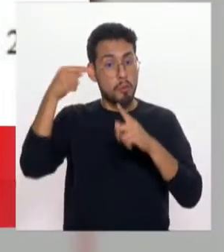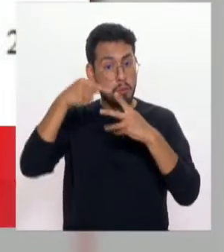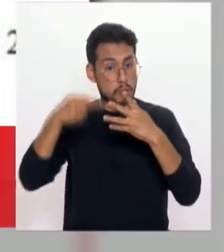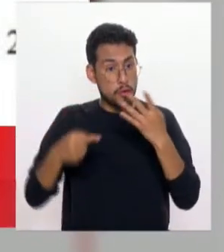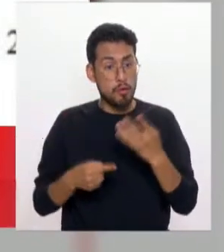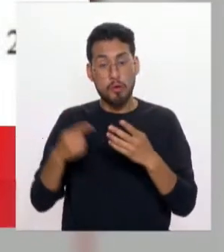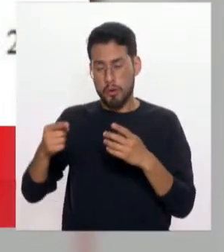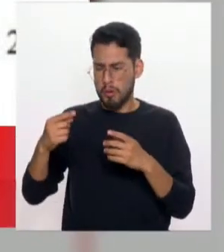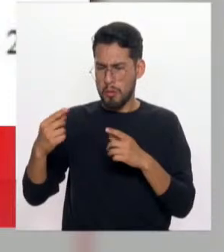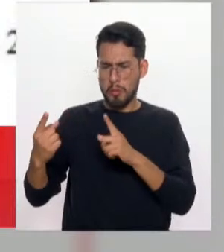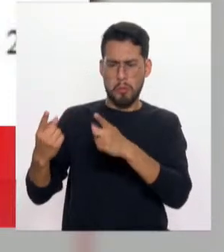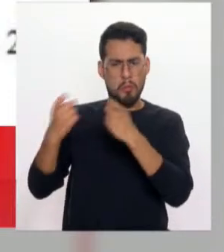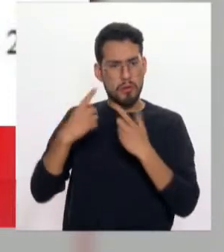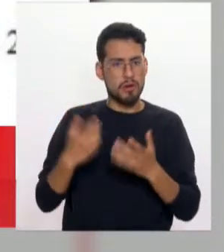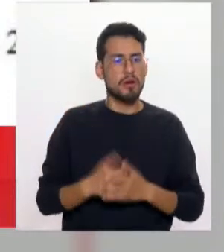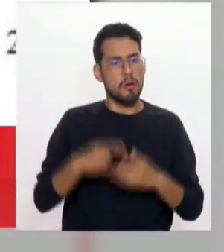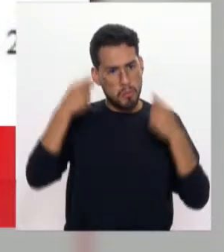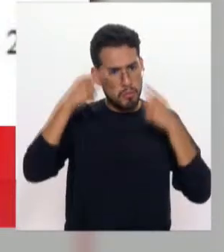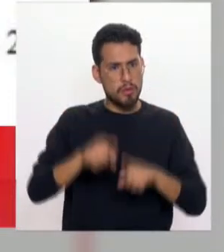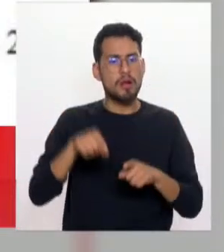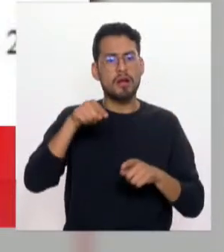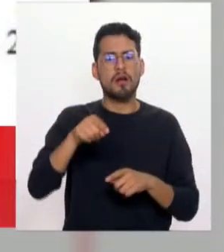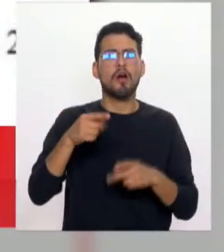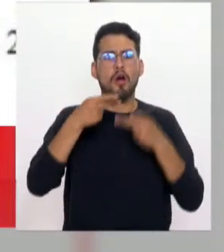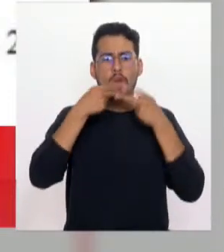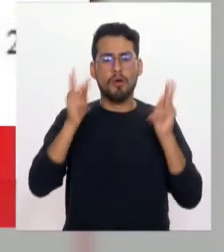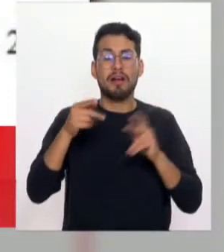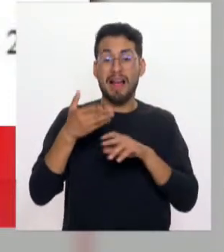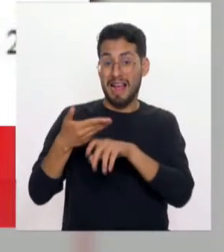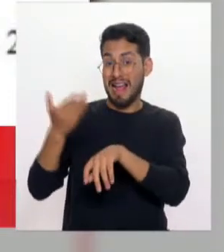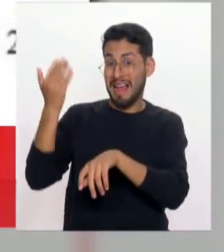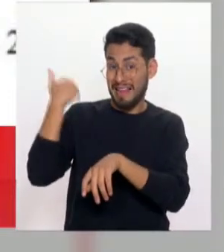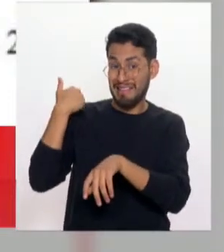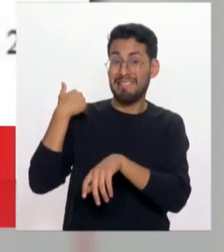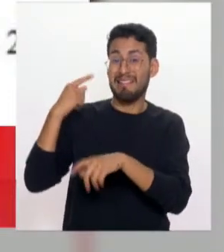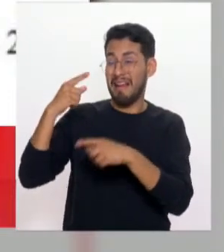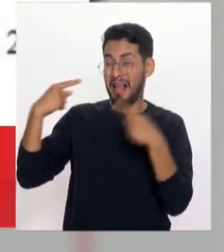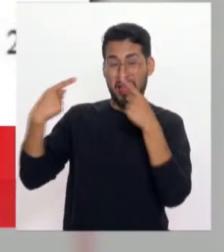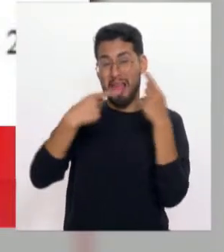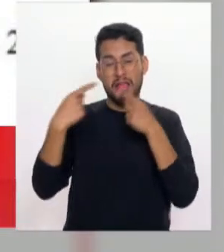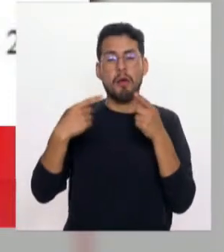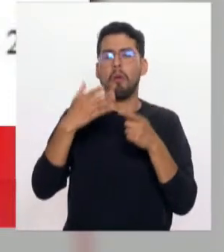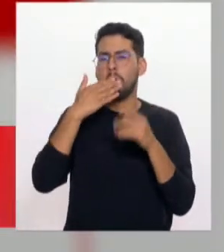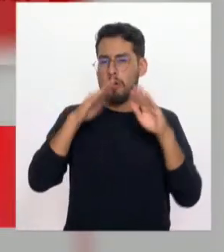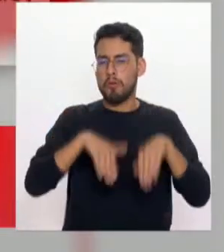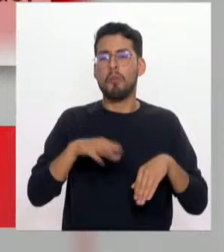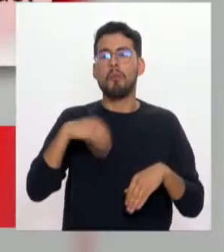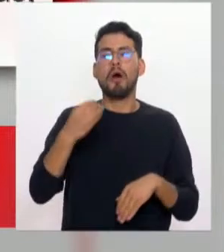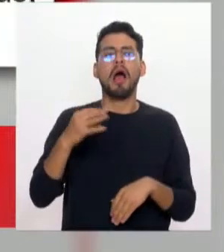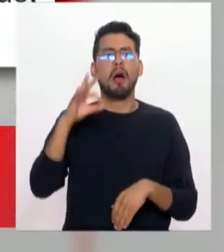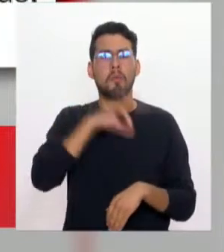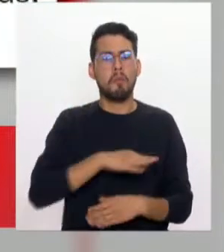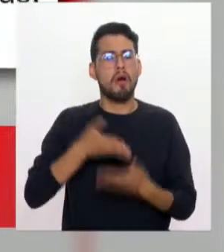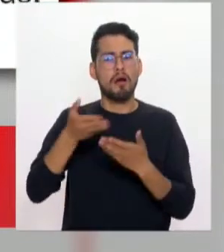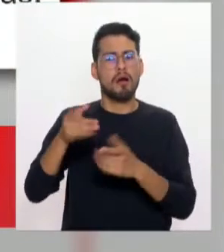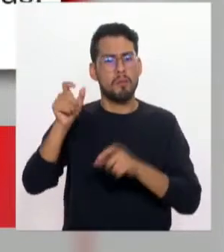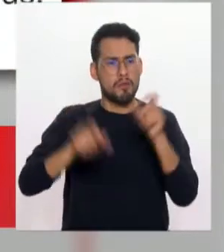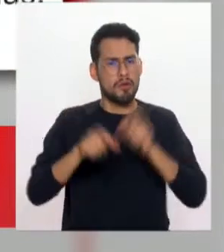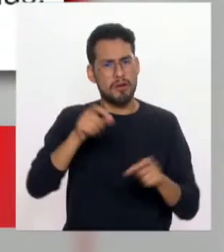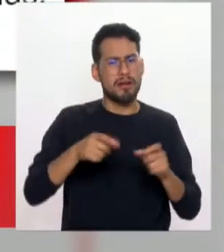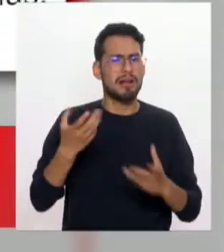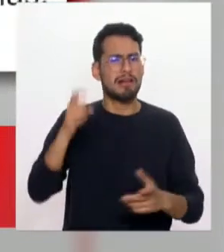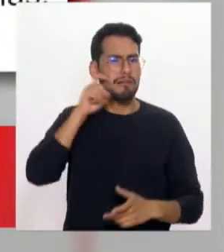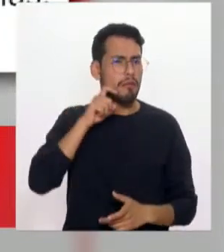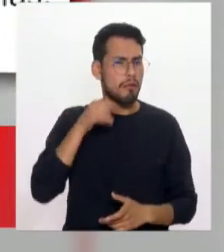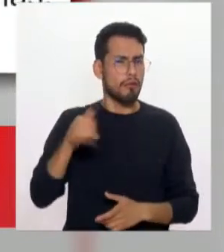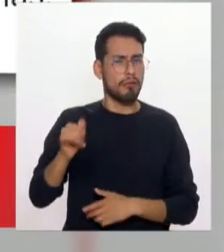de cuestionamiento, acordaron desvirtuar la declaración que horas antes había causado polémica porque se beneficiaba a aquellos que hubieran cometido